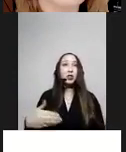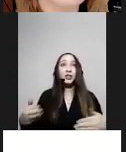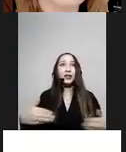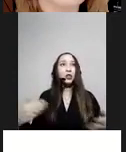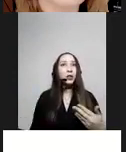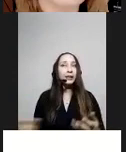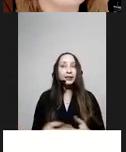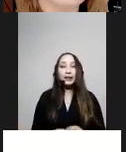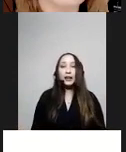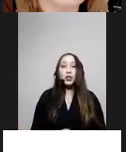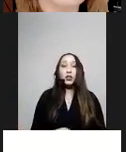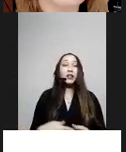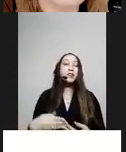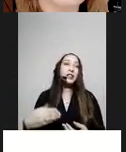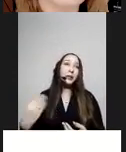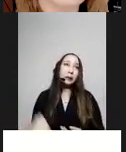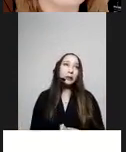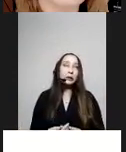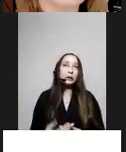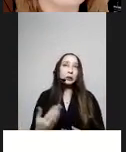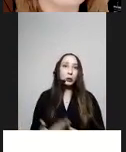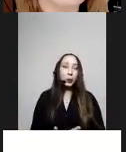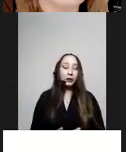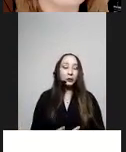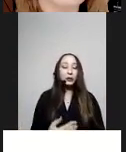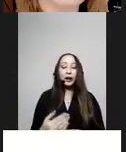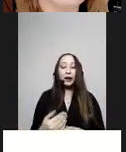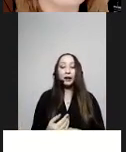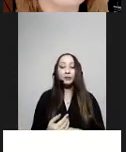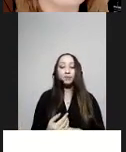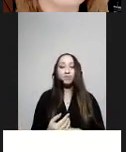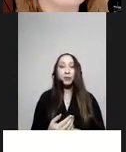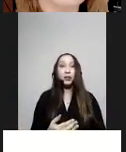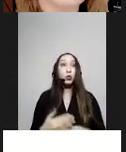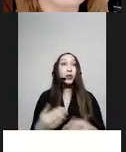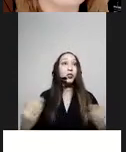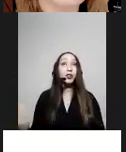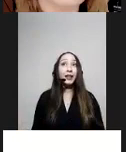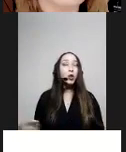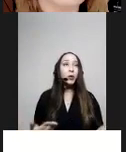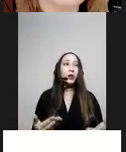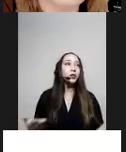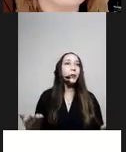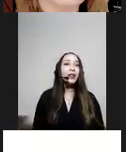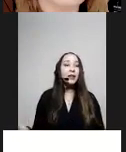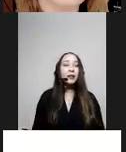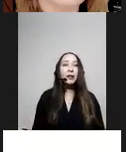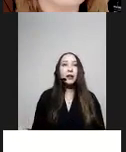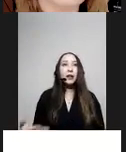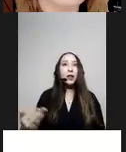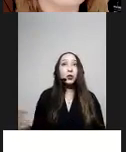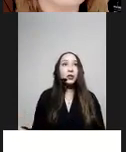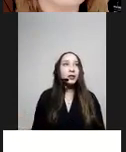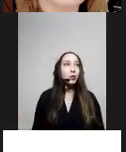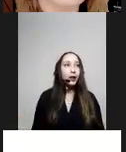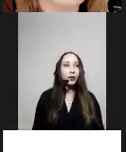órdenes contradictorias. Yolanda fue al Departamento de Recursos Humanos a pedir su descripción de cargo porque no sabía bien en